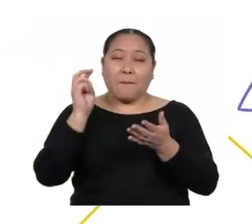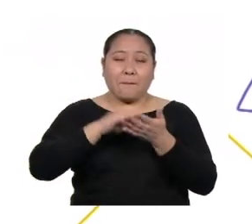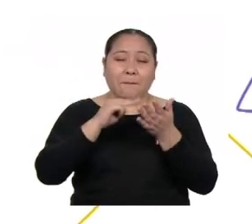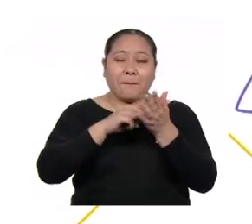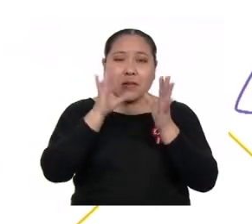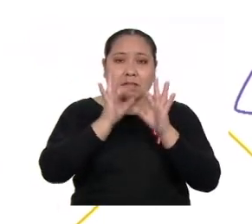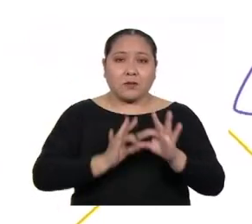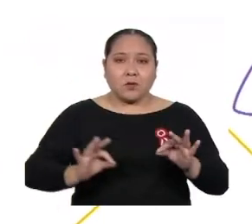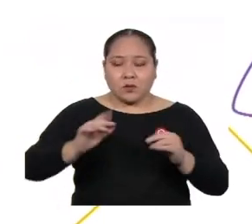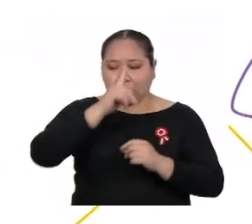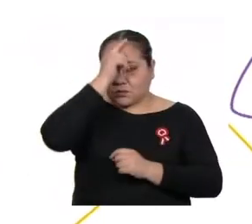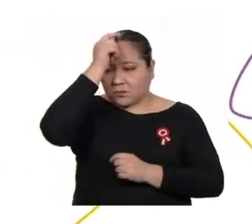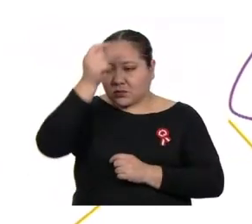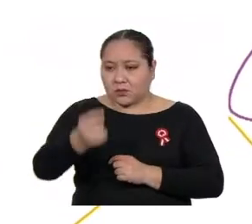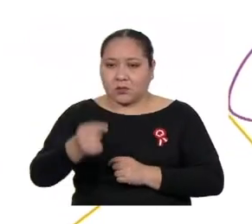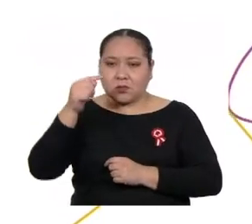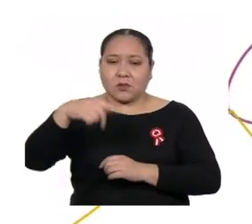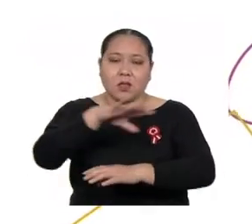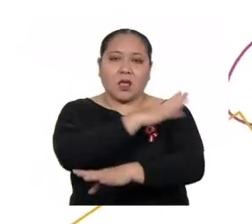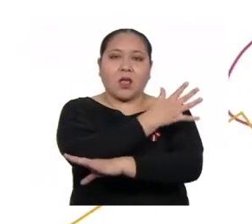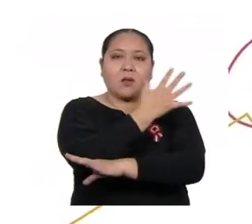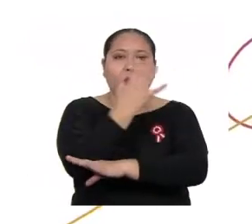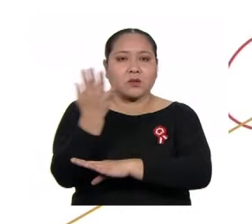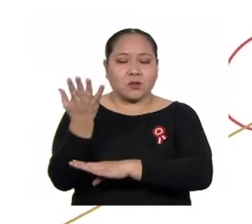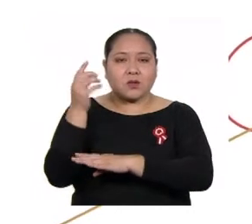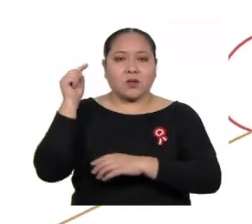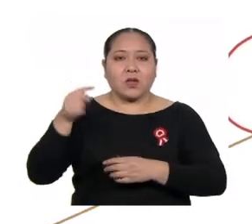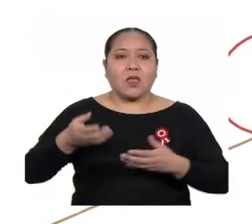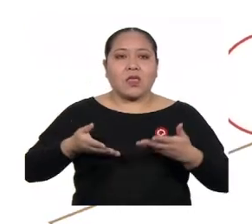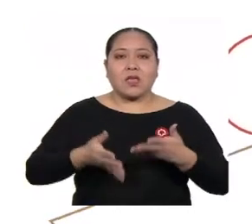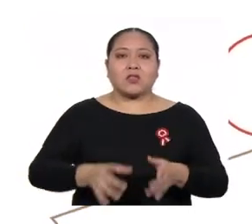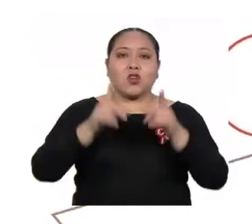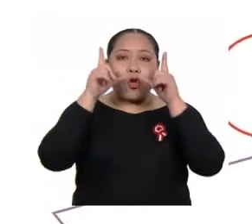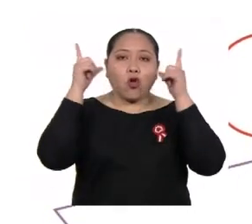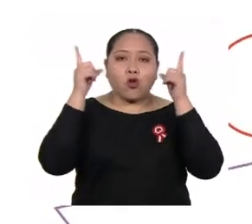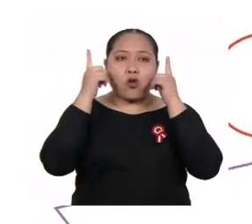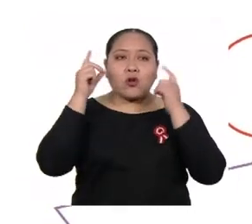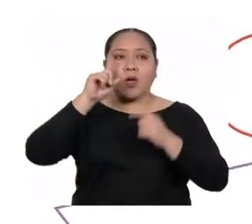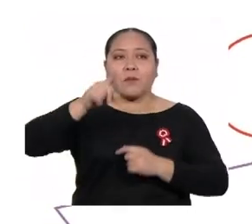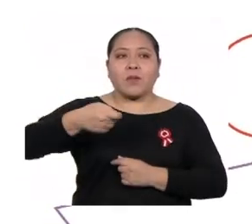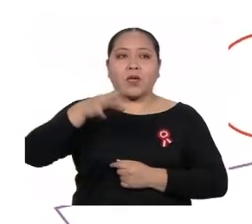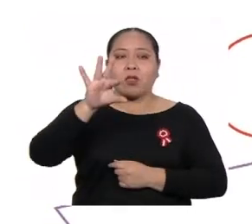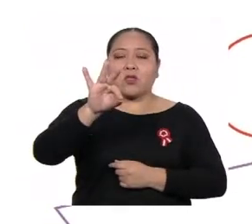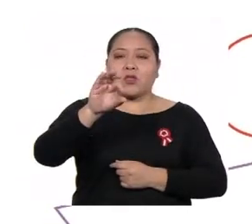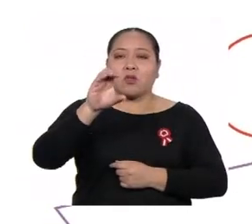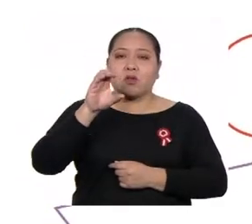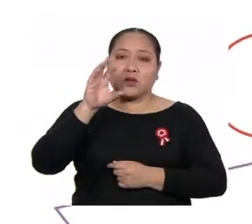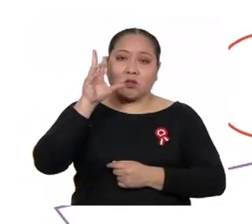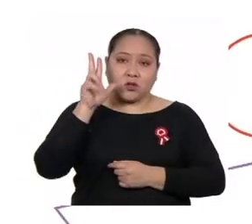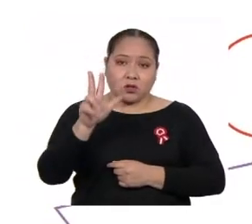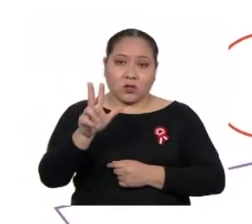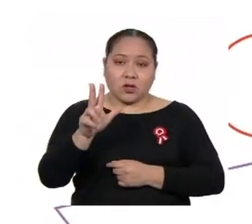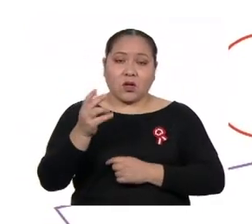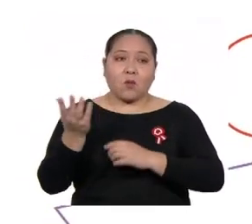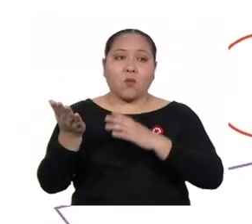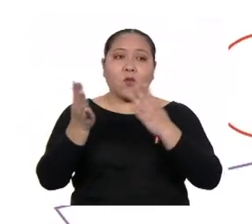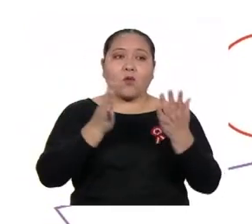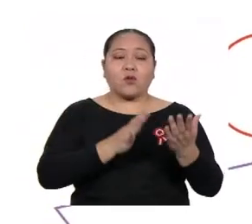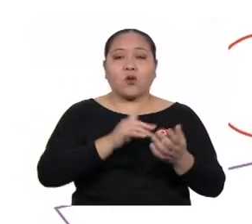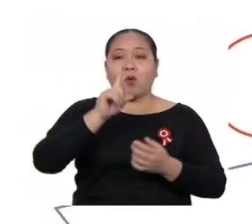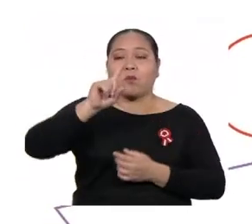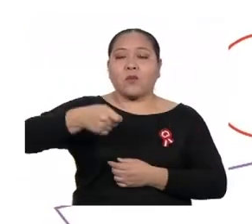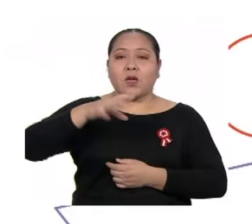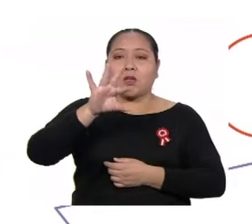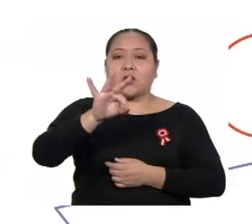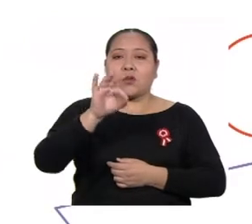y reconocidos de nuestra Amazonía. Nació en Loreto en 1903 y falleció